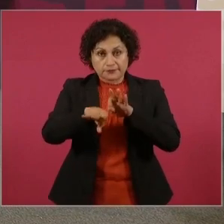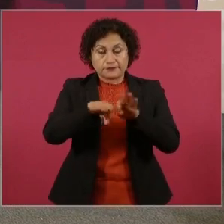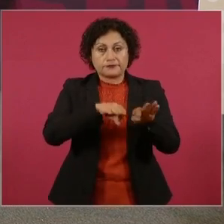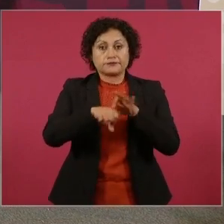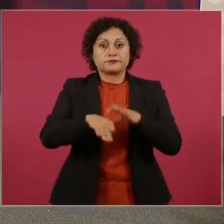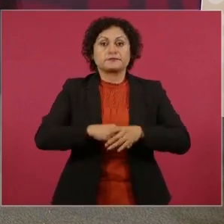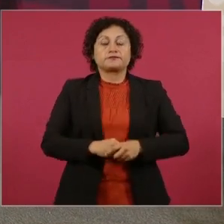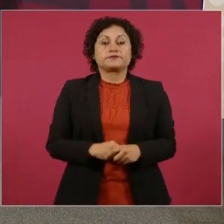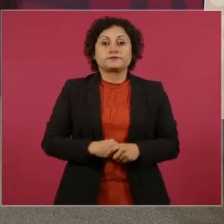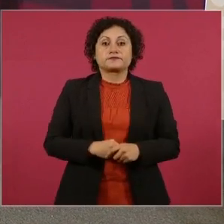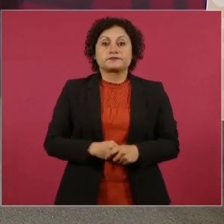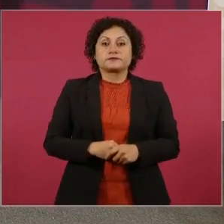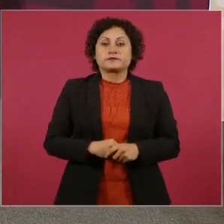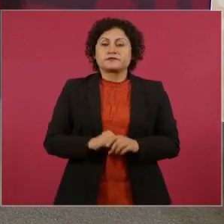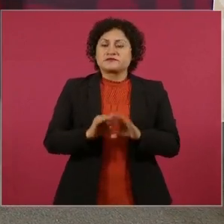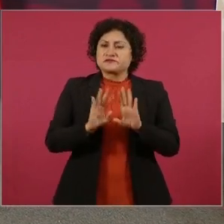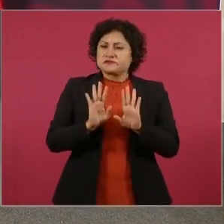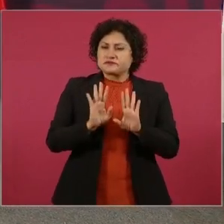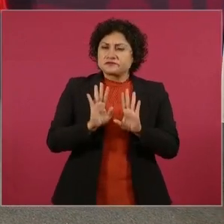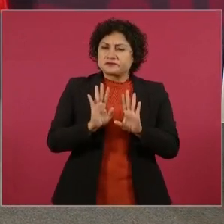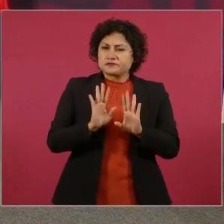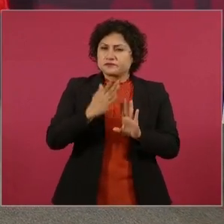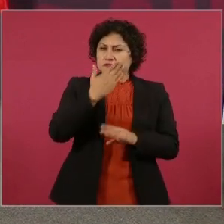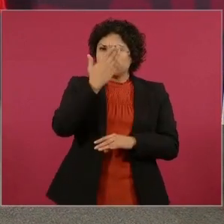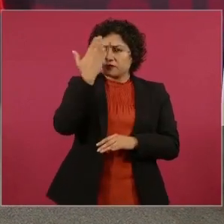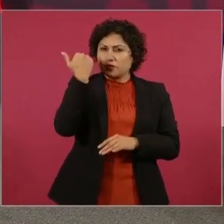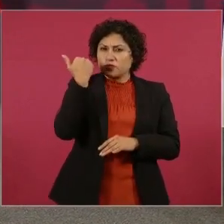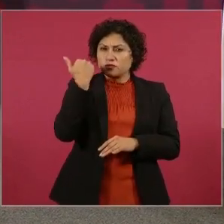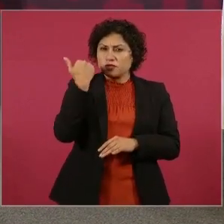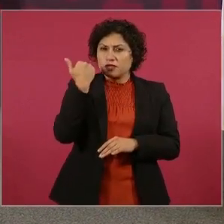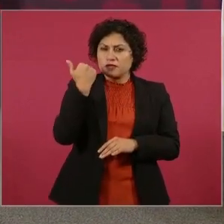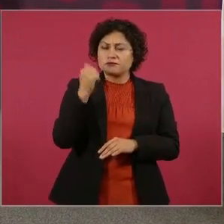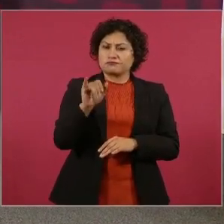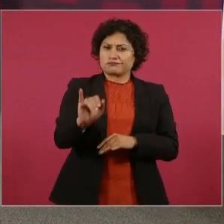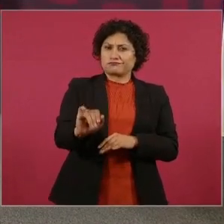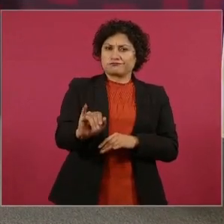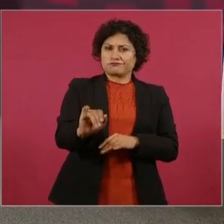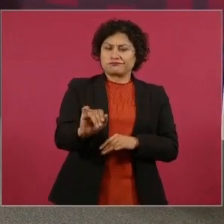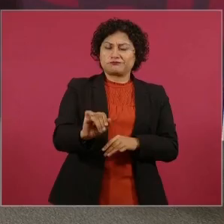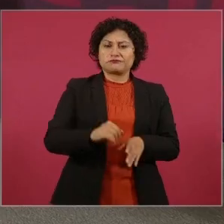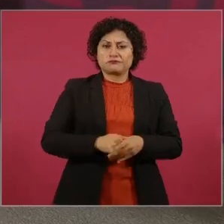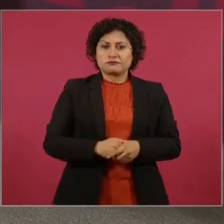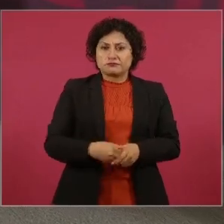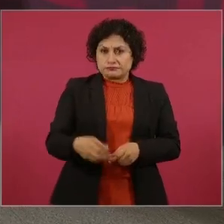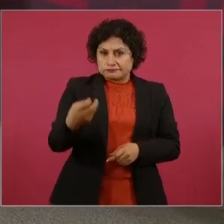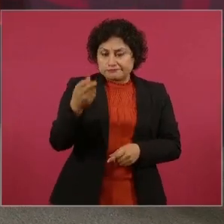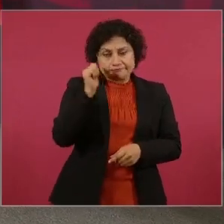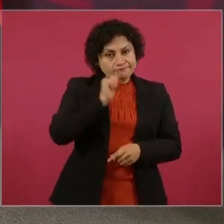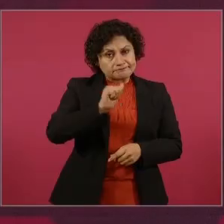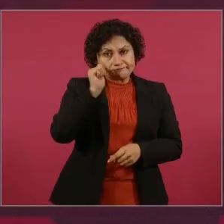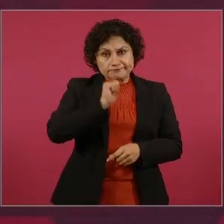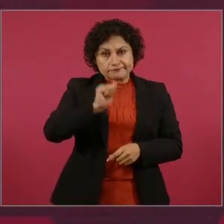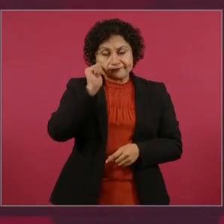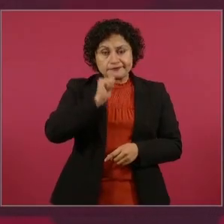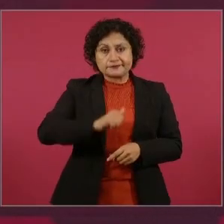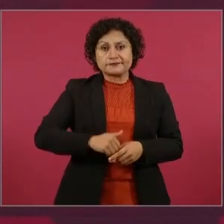trabajo creo no sé pero Sí sí siempre siempre